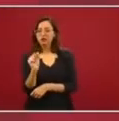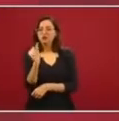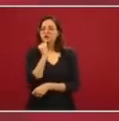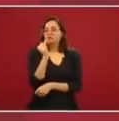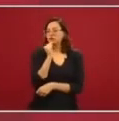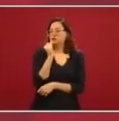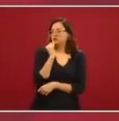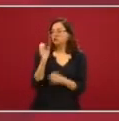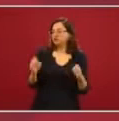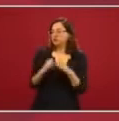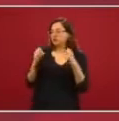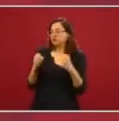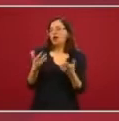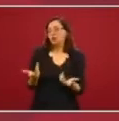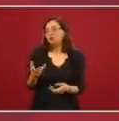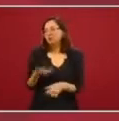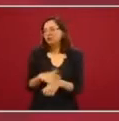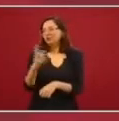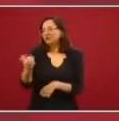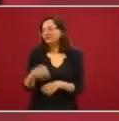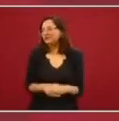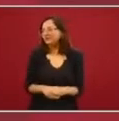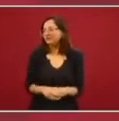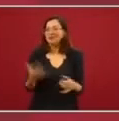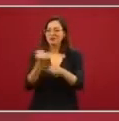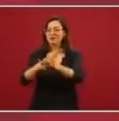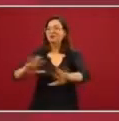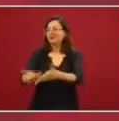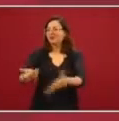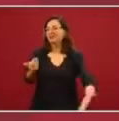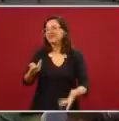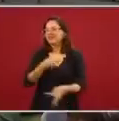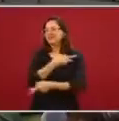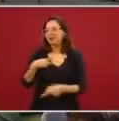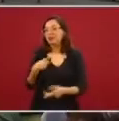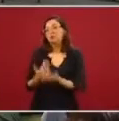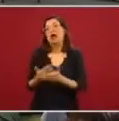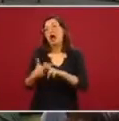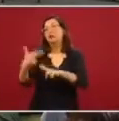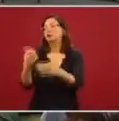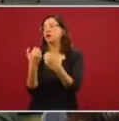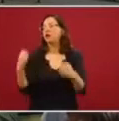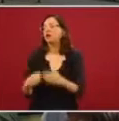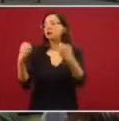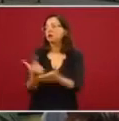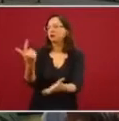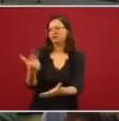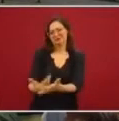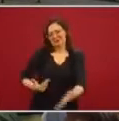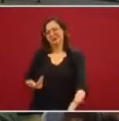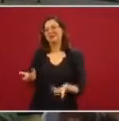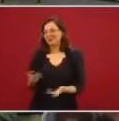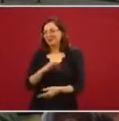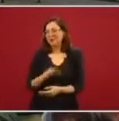esto no era una emergencia por esa razón precisamente porque hay que prepararnos todos y lo que dijimos es gruesa mente en méxico